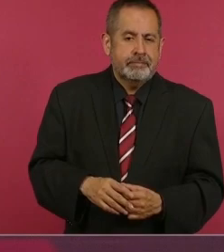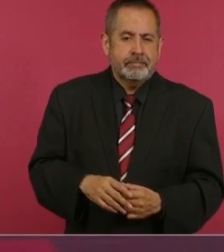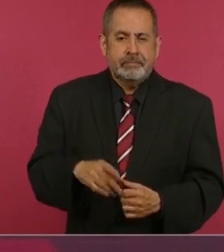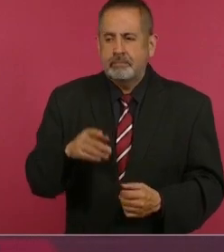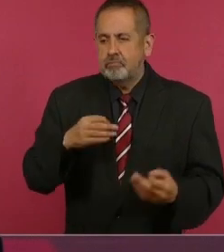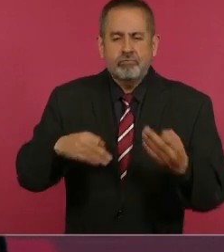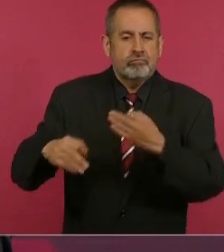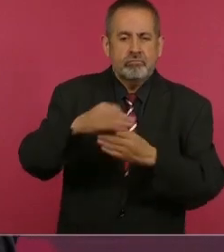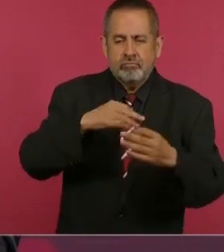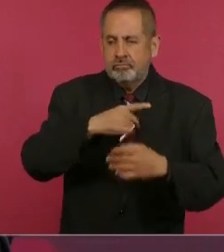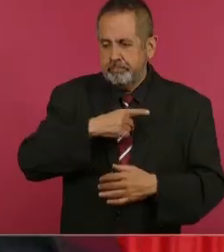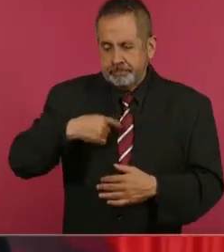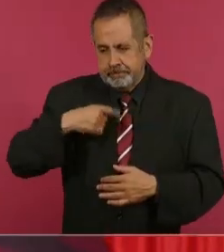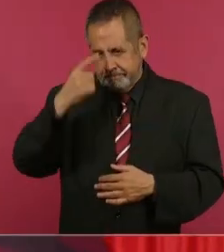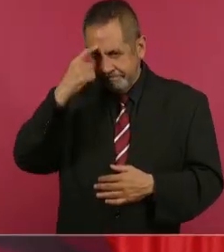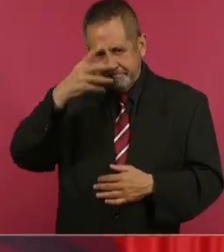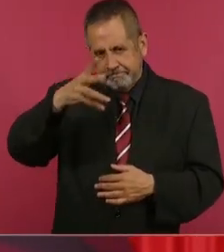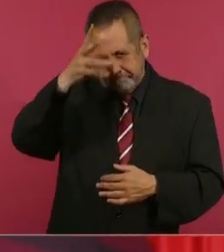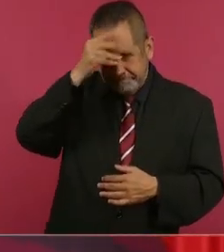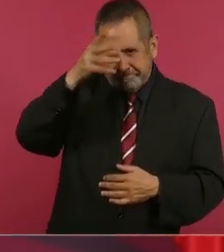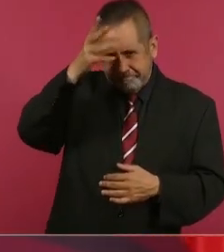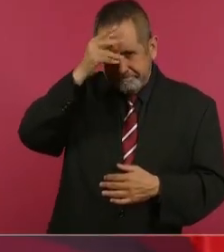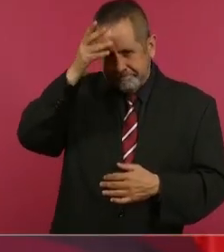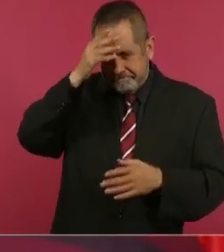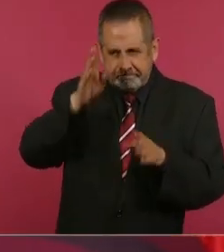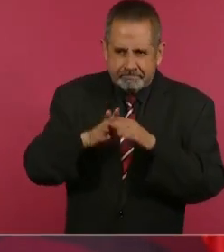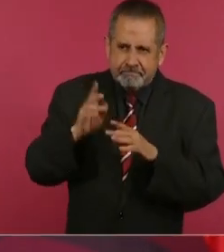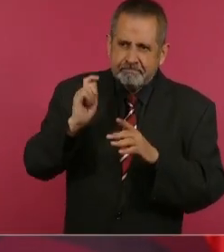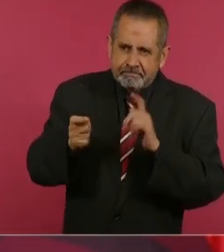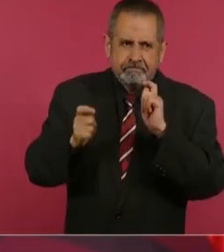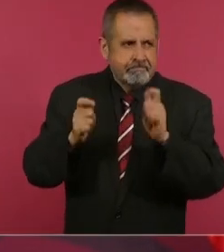todos tenemos que aprender,